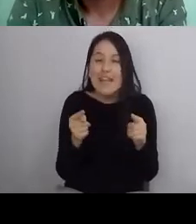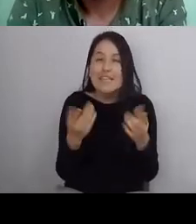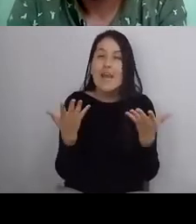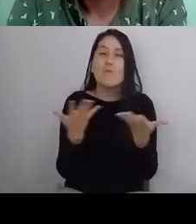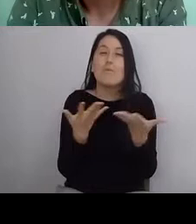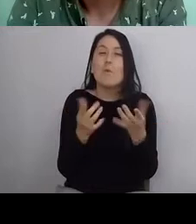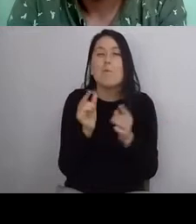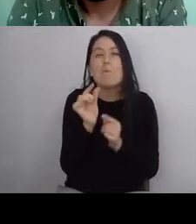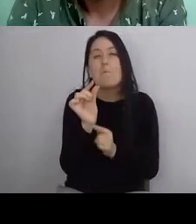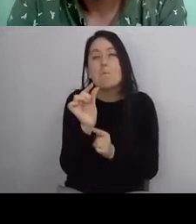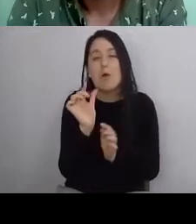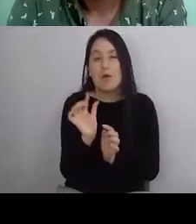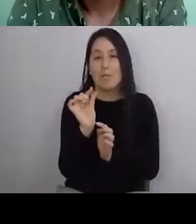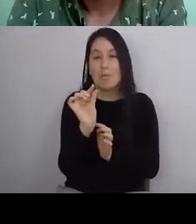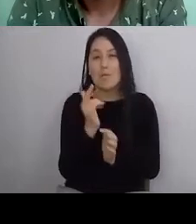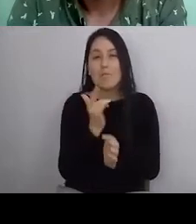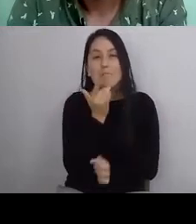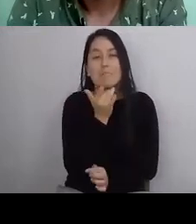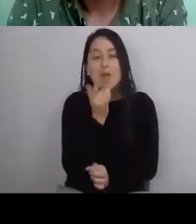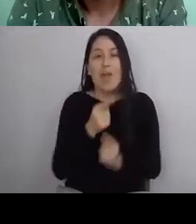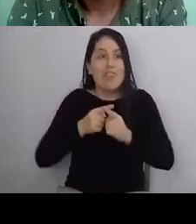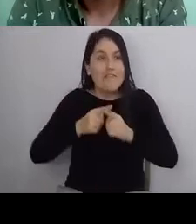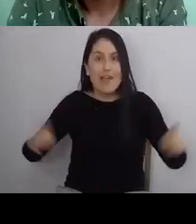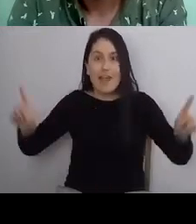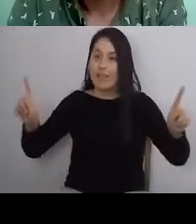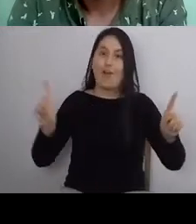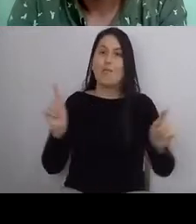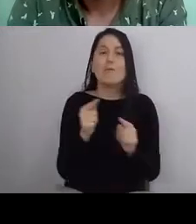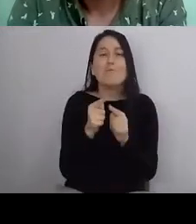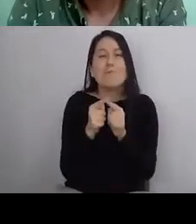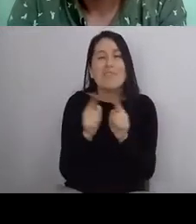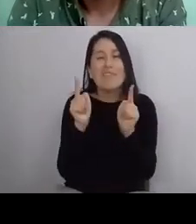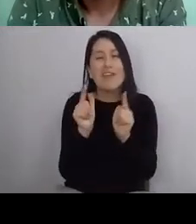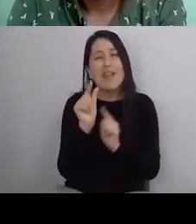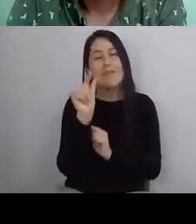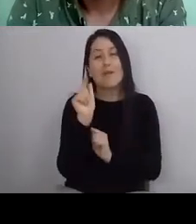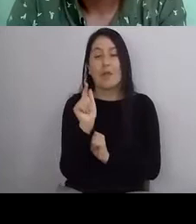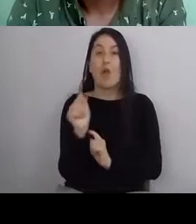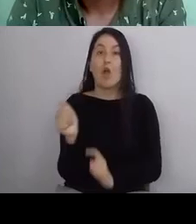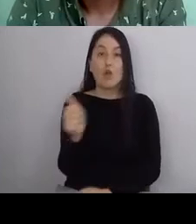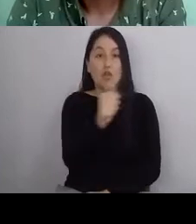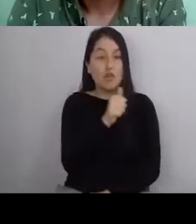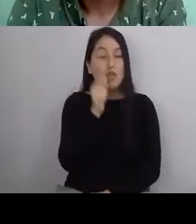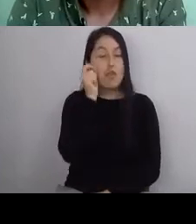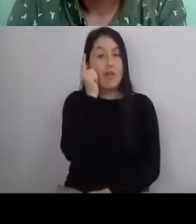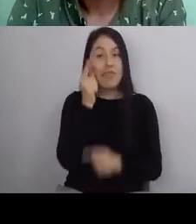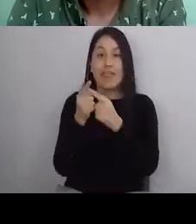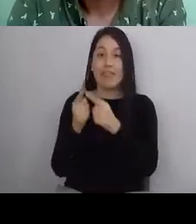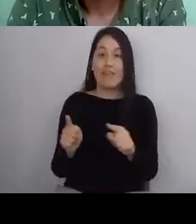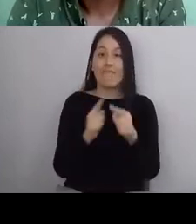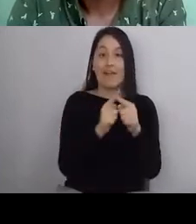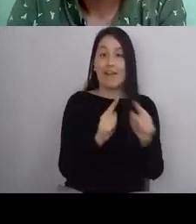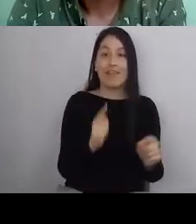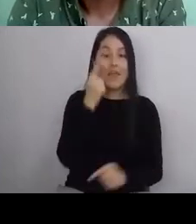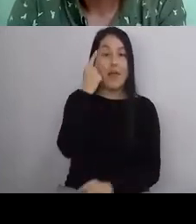muy pequeña, por decirlo de una forma, no son grandes diferencias. Obviamente todos podemos entender cosas distintas de las palabras,